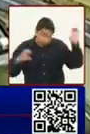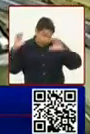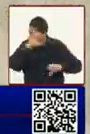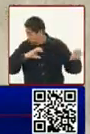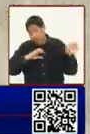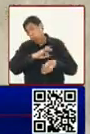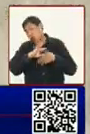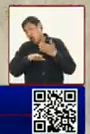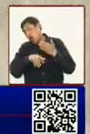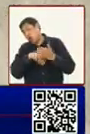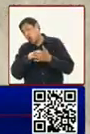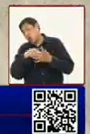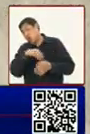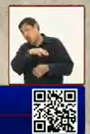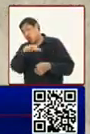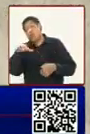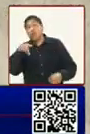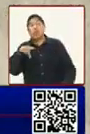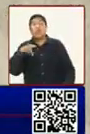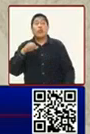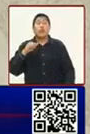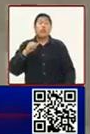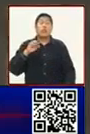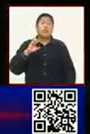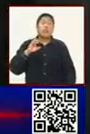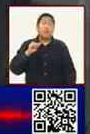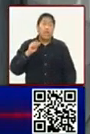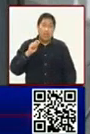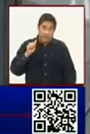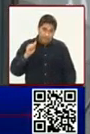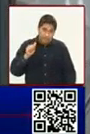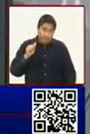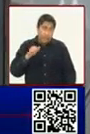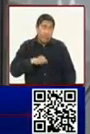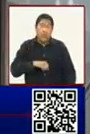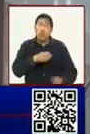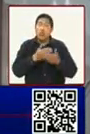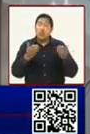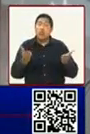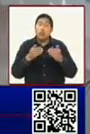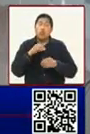intensa en forma inicial por el sector de Pacata de la ciudad de Cochabamba.